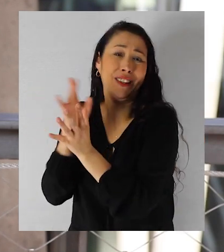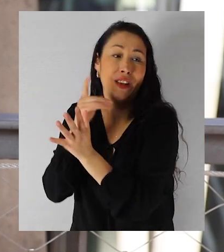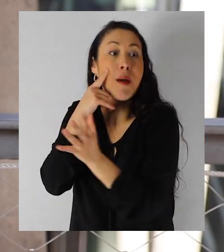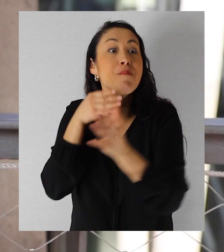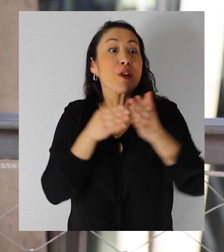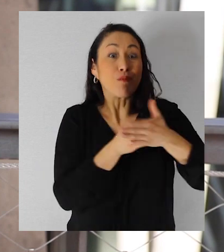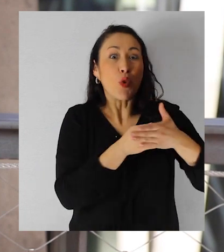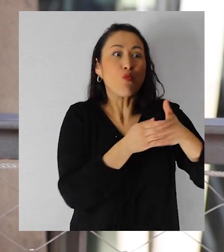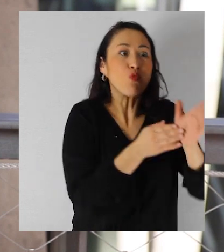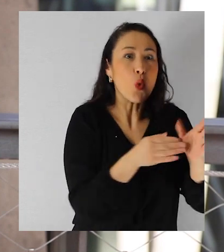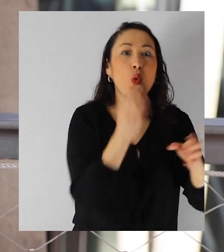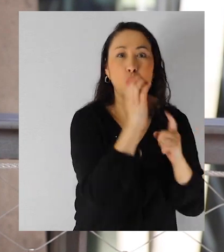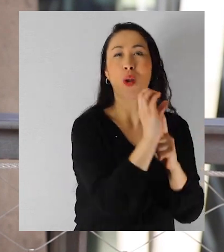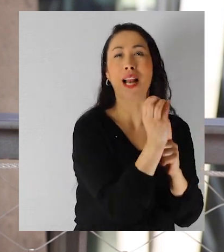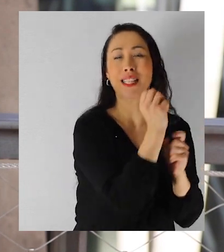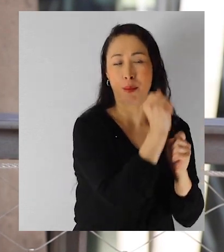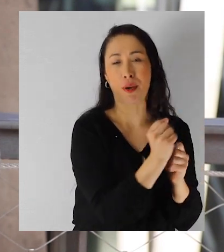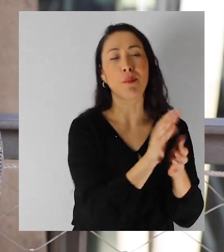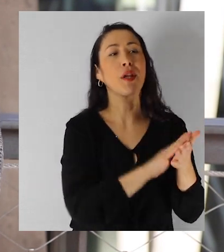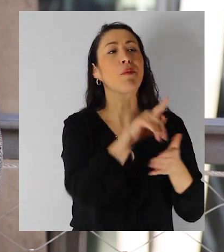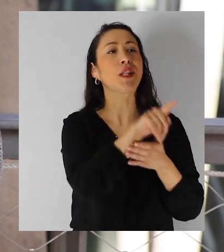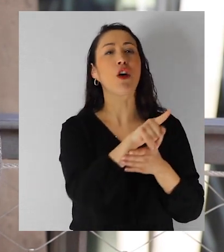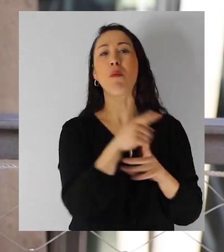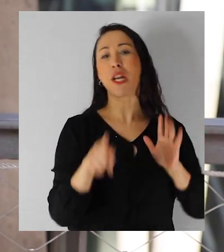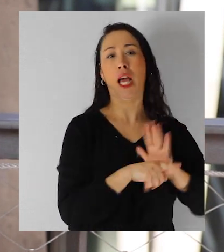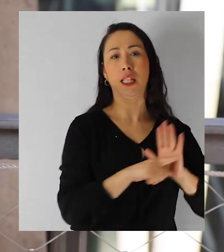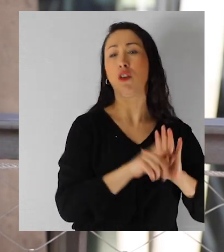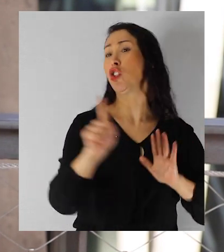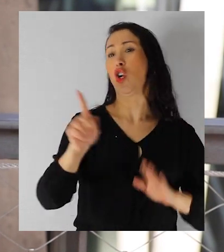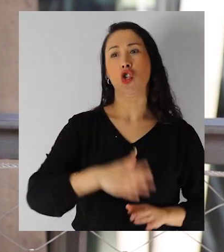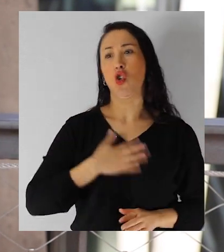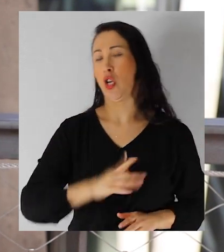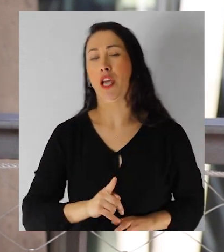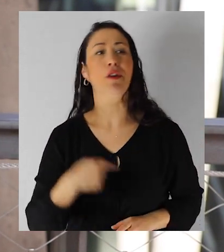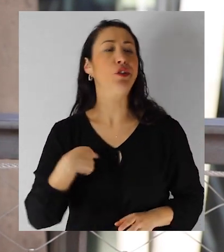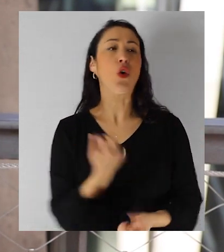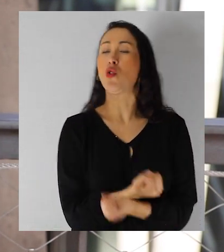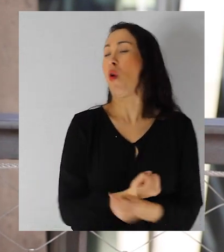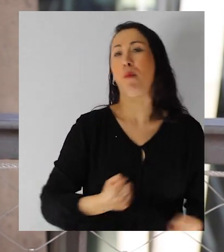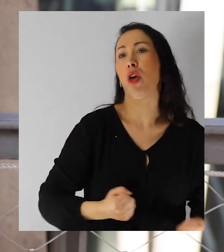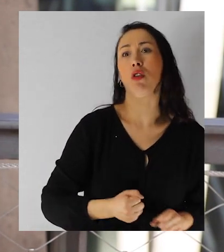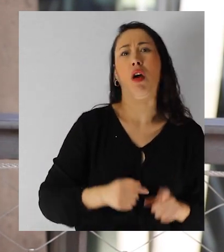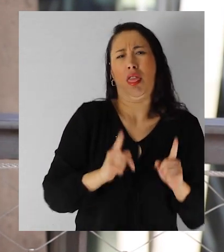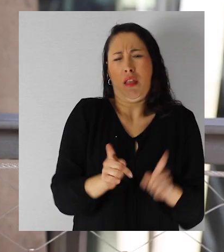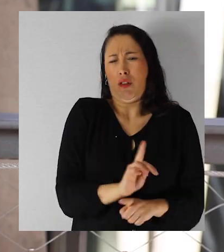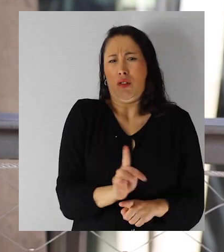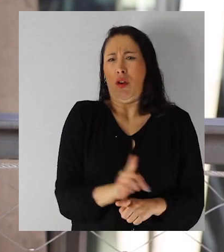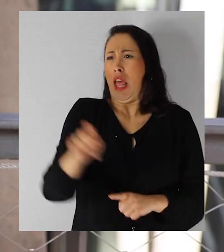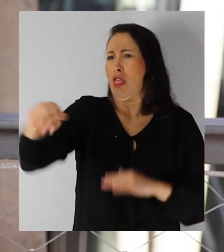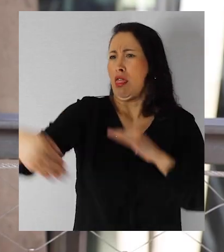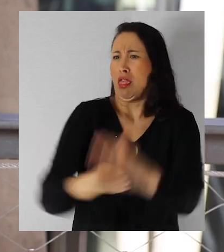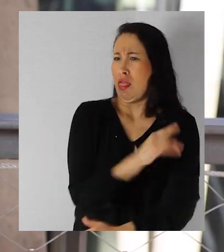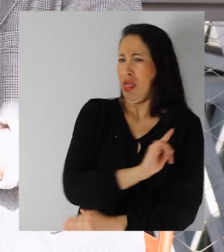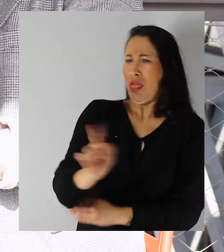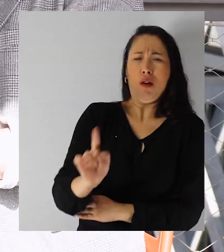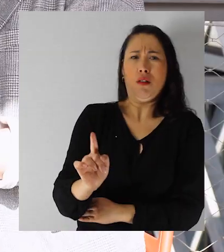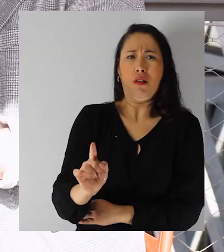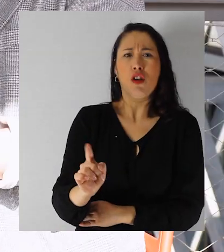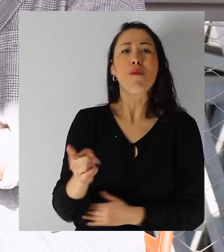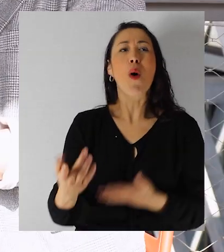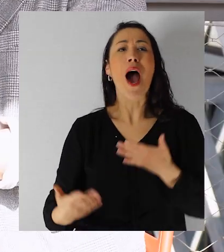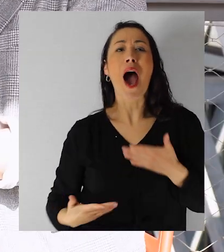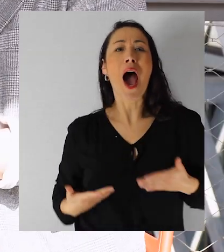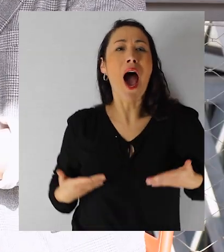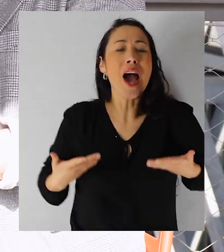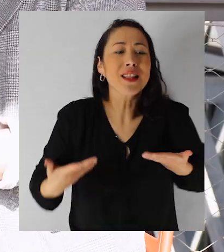con actitudes negativas, de decir, oye, yo no quiero que, o no puedo, o no debo, o esta persona no debe entrar, de